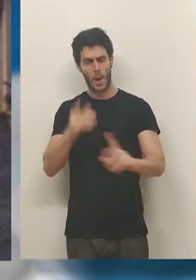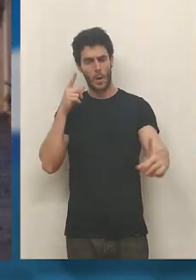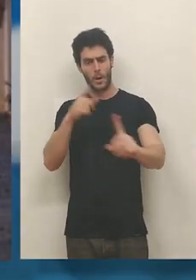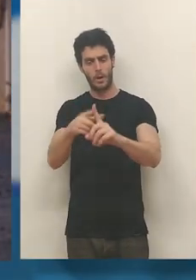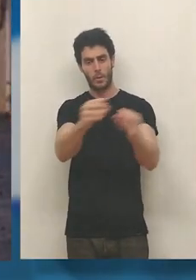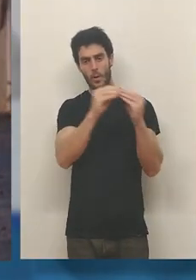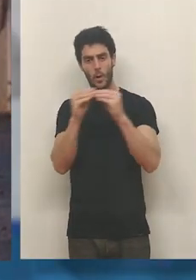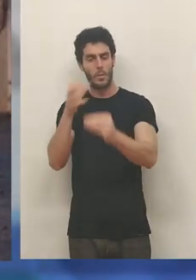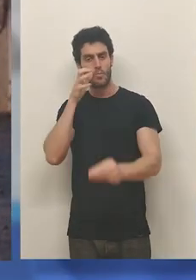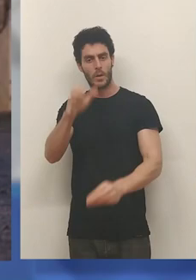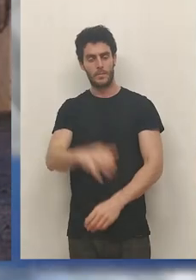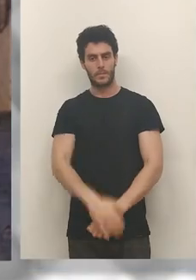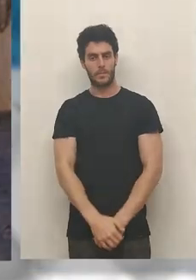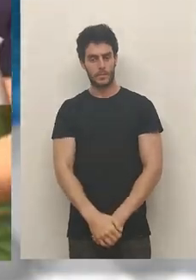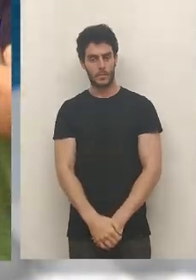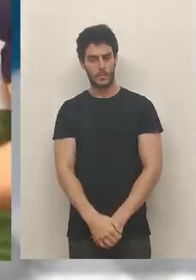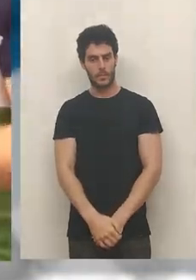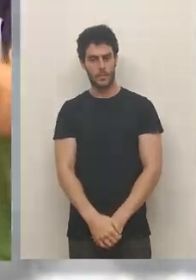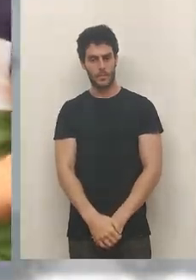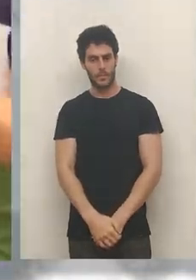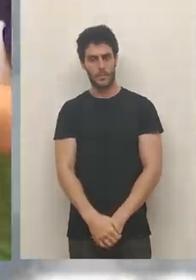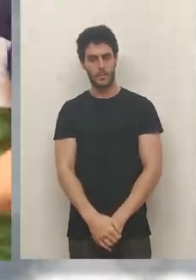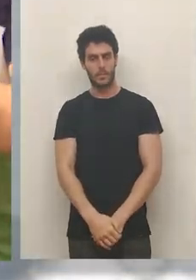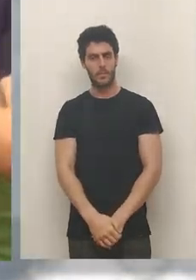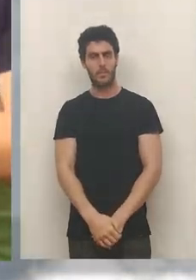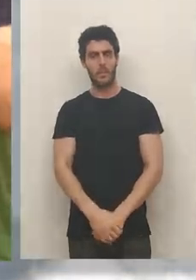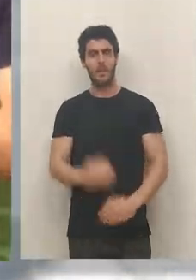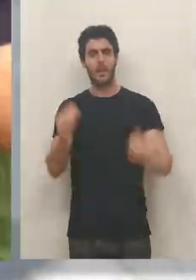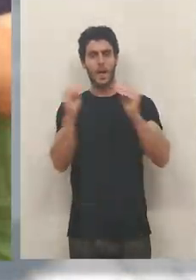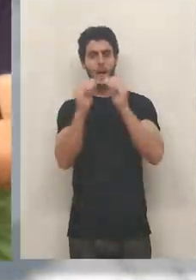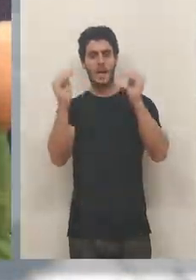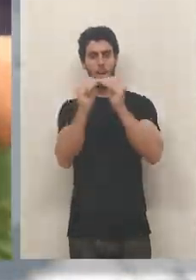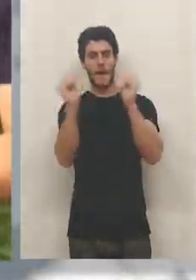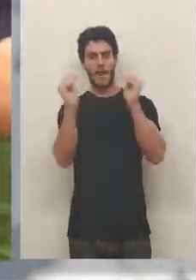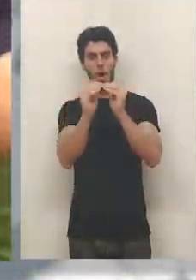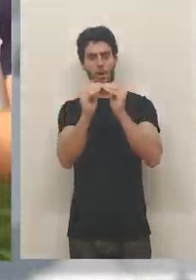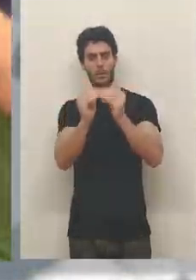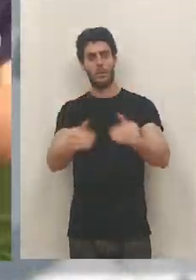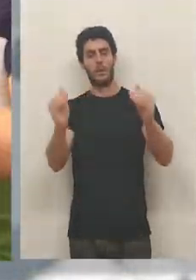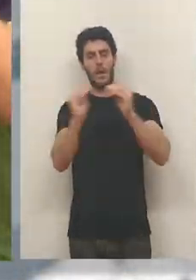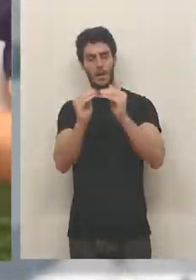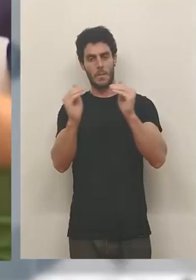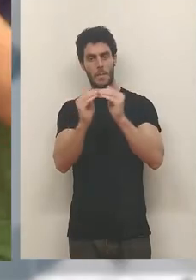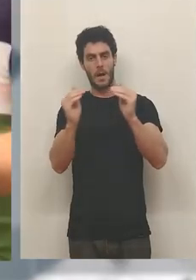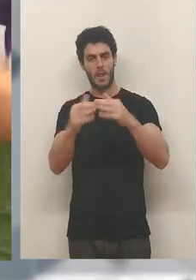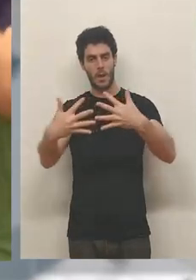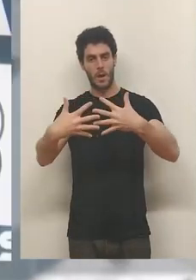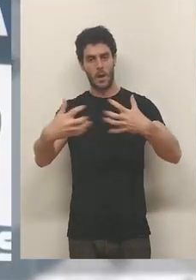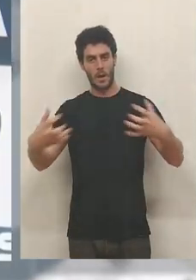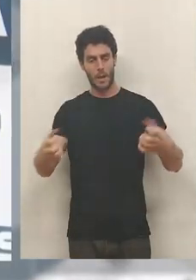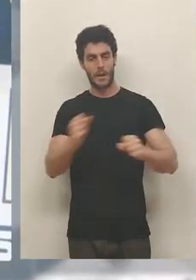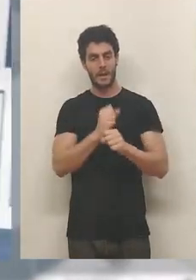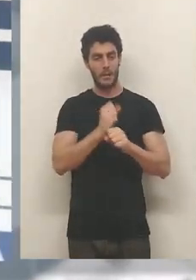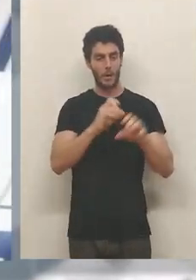Civil, pero una reivindicación. ¡Equiparación! ¡Equiparación! ¡Equiparación!